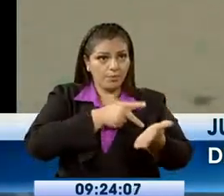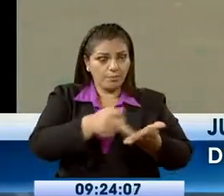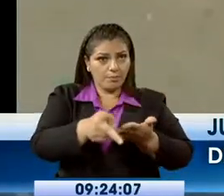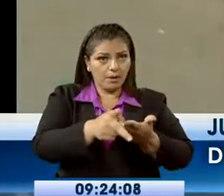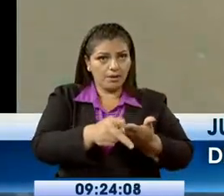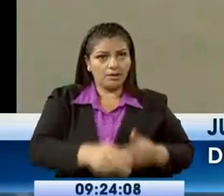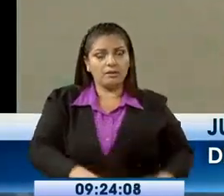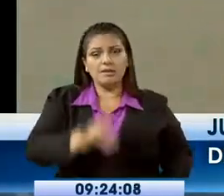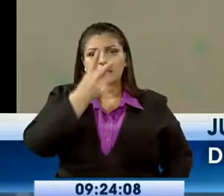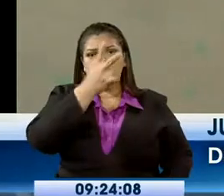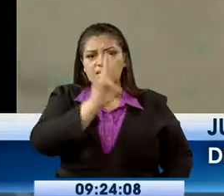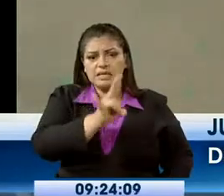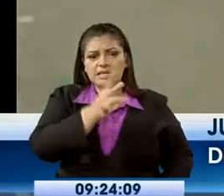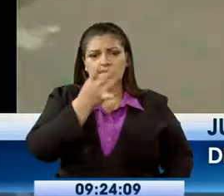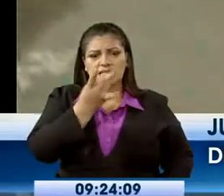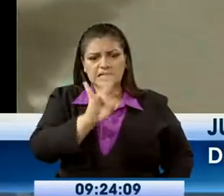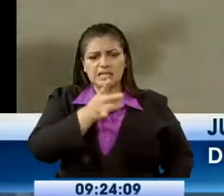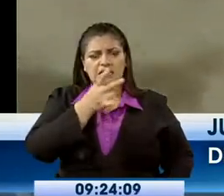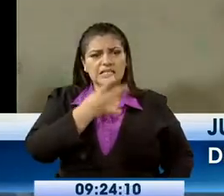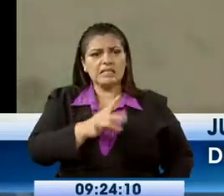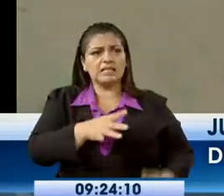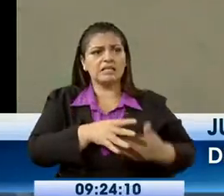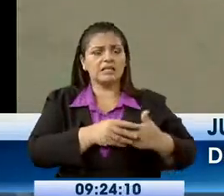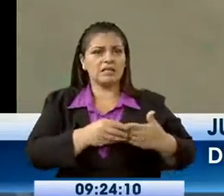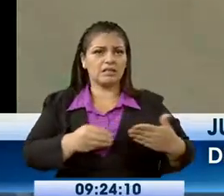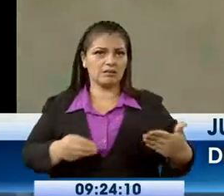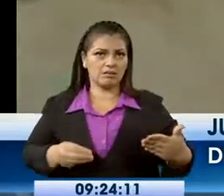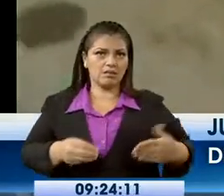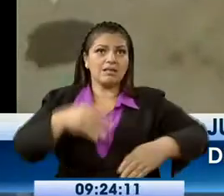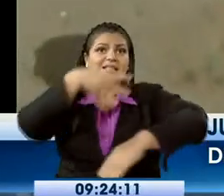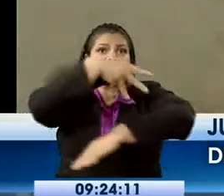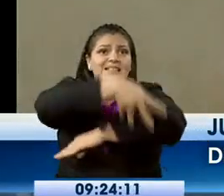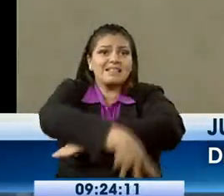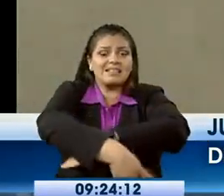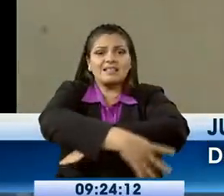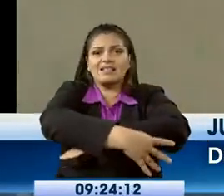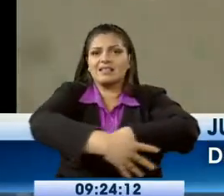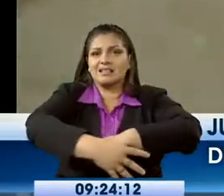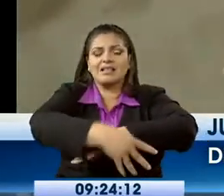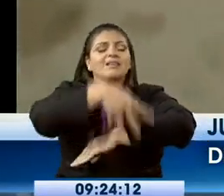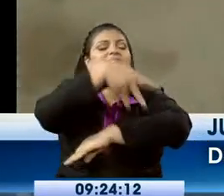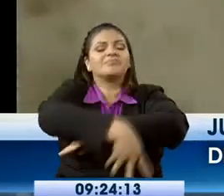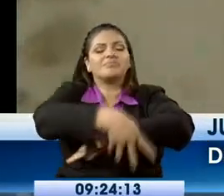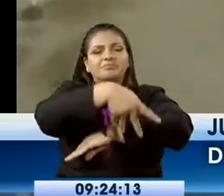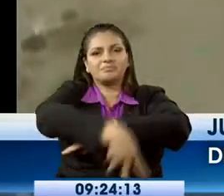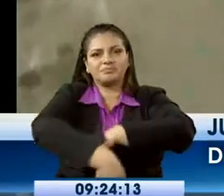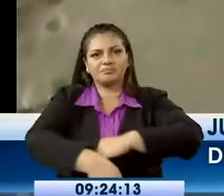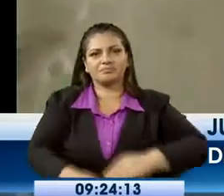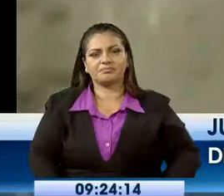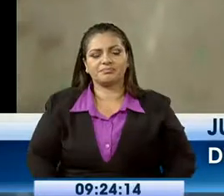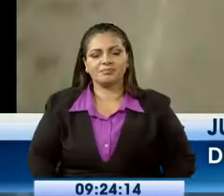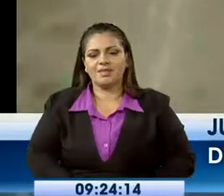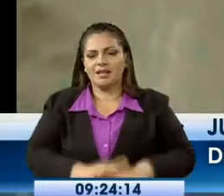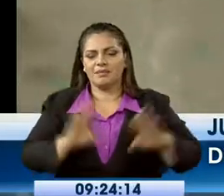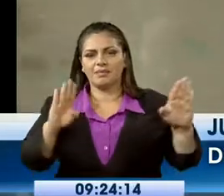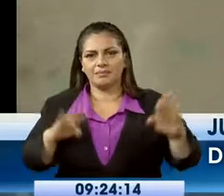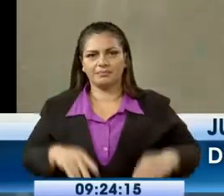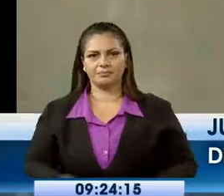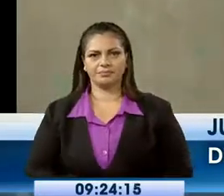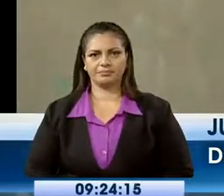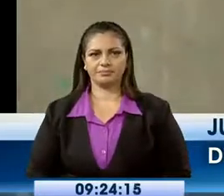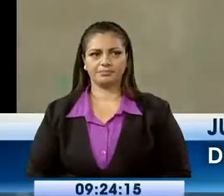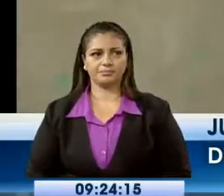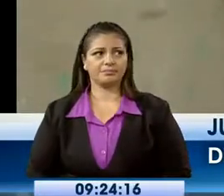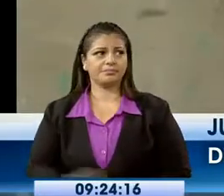de 17 dólares. ¿El alcantarillado solo? Solo el alcantarillado nomás, solo el alcantarillado. Yo creo que está exagerado. Aparte que, como usted puede apreciar